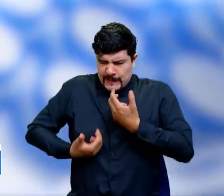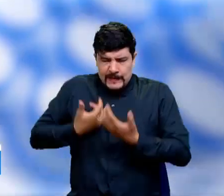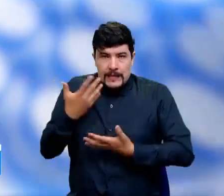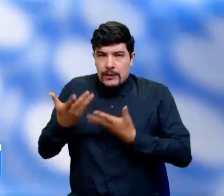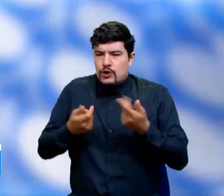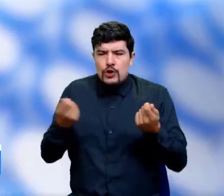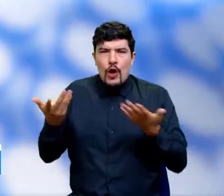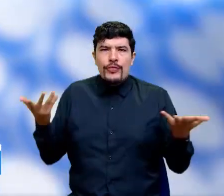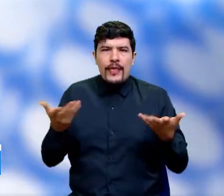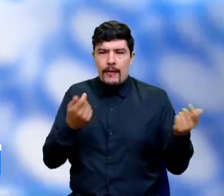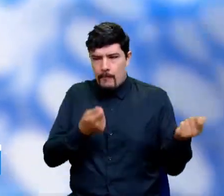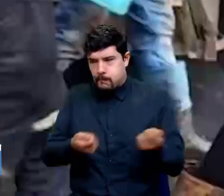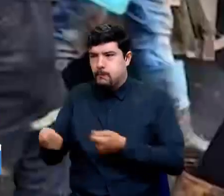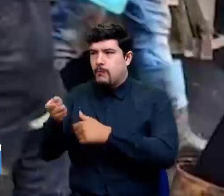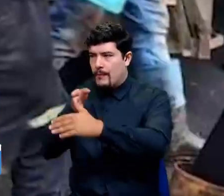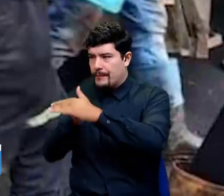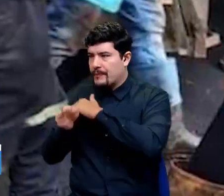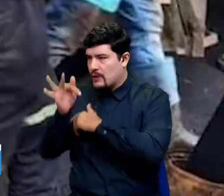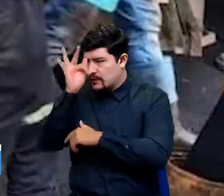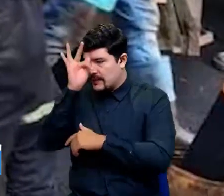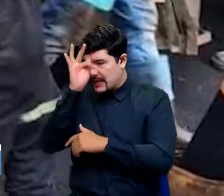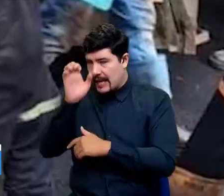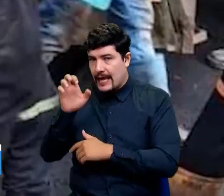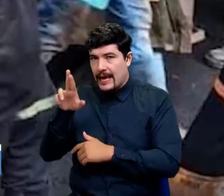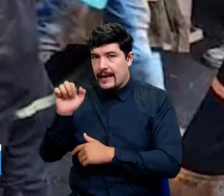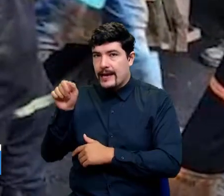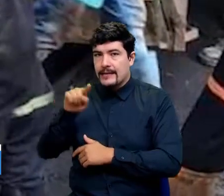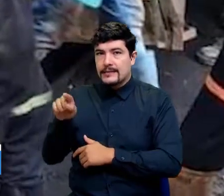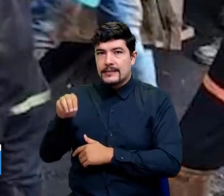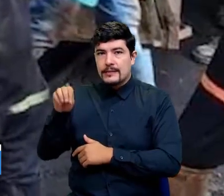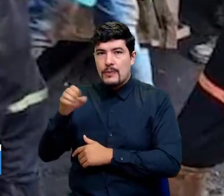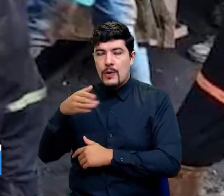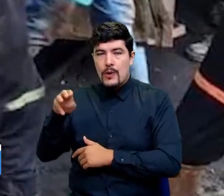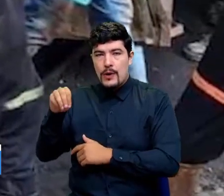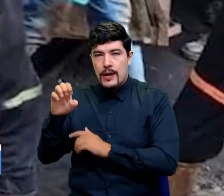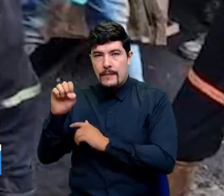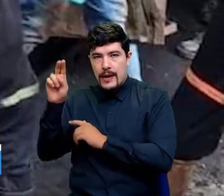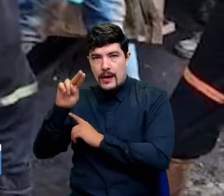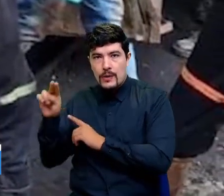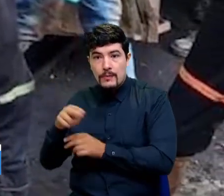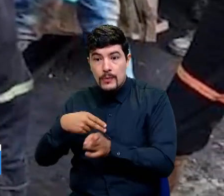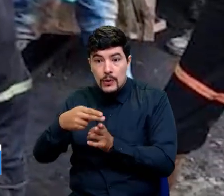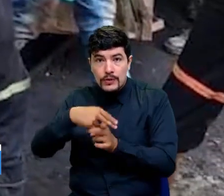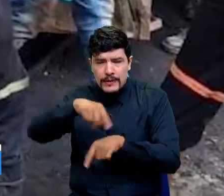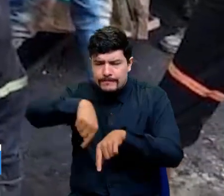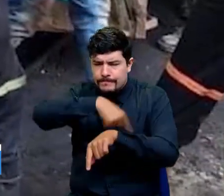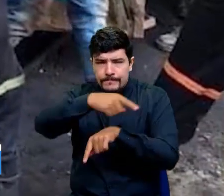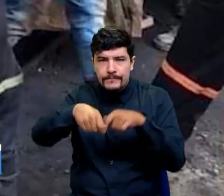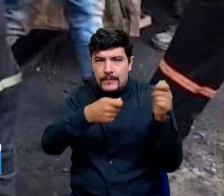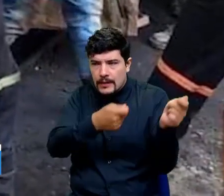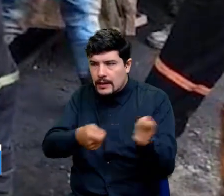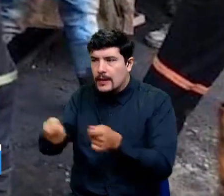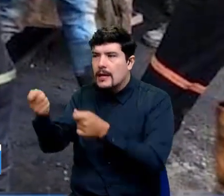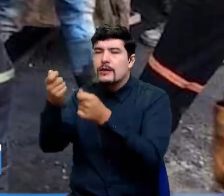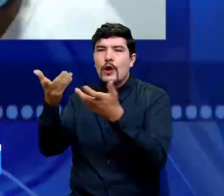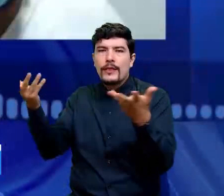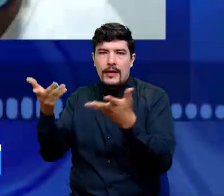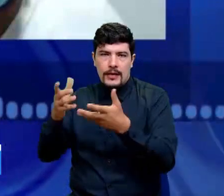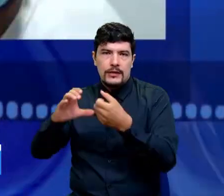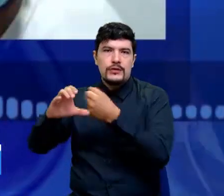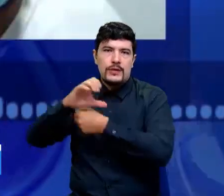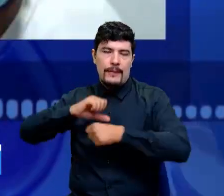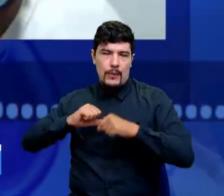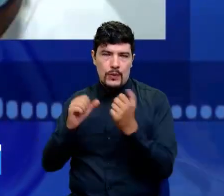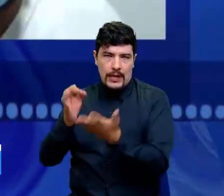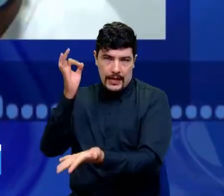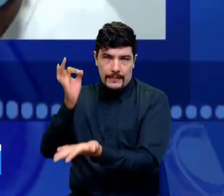en el Hospital Universitario Erasmo Meoz y se espera que en las próximas horas sea trasladado a la capital del país. Fabio